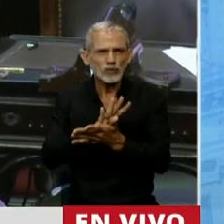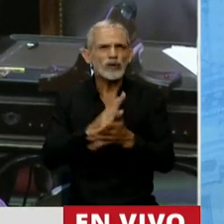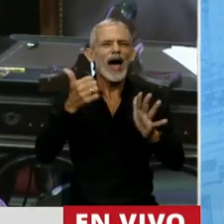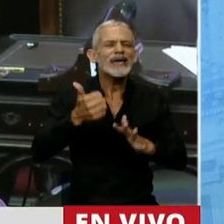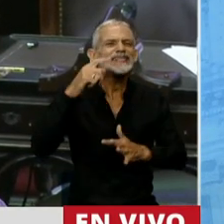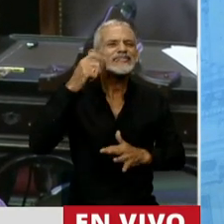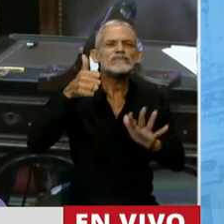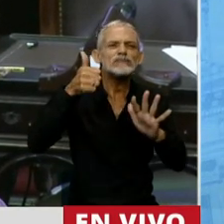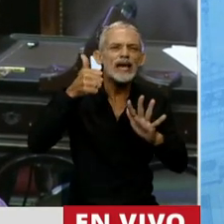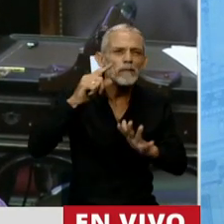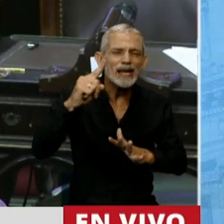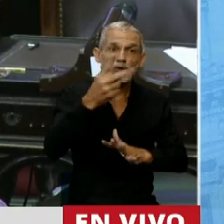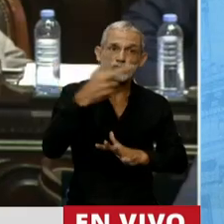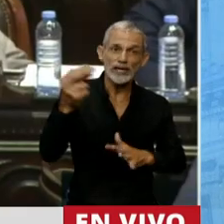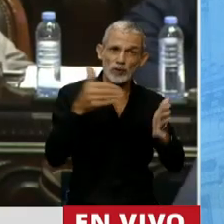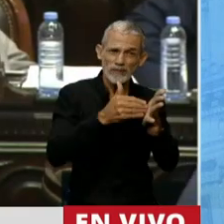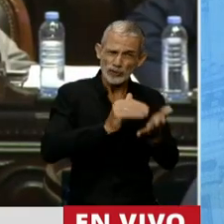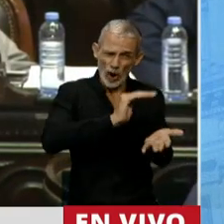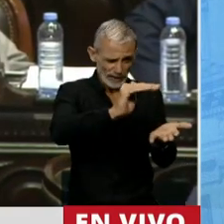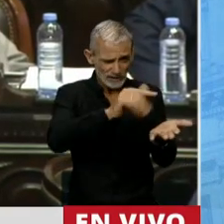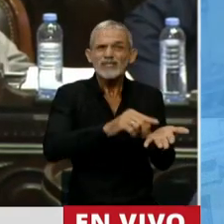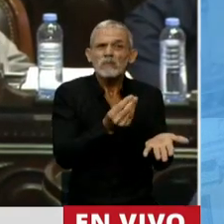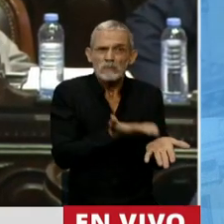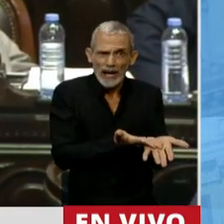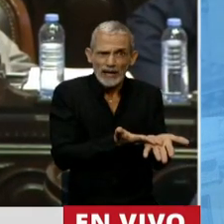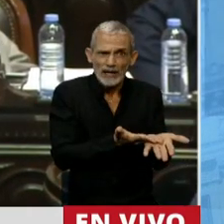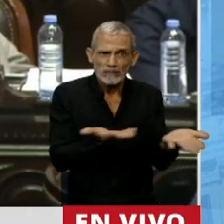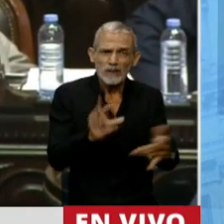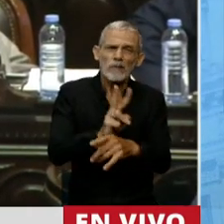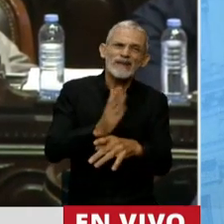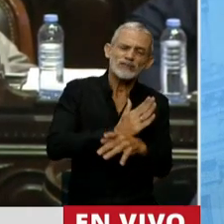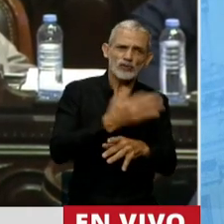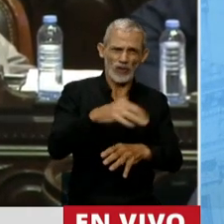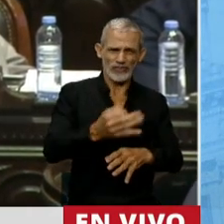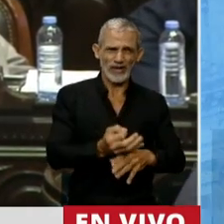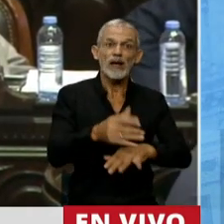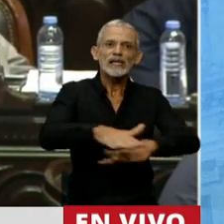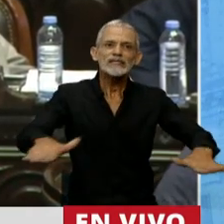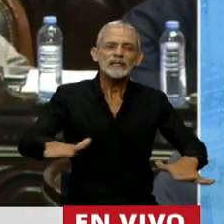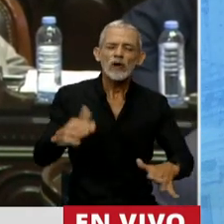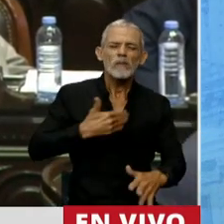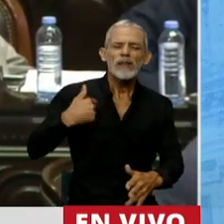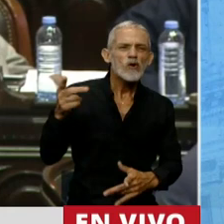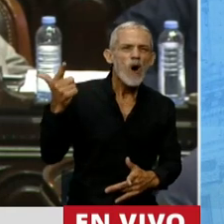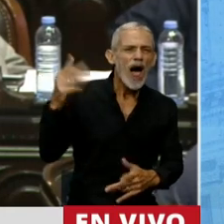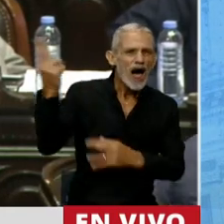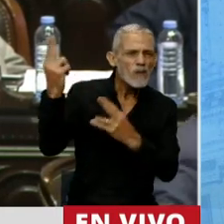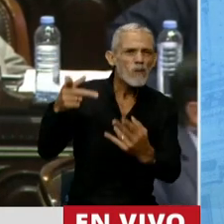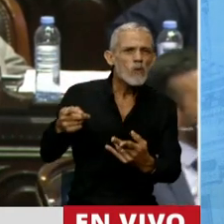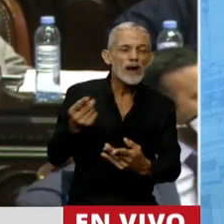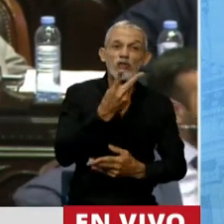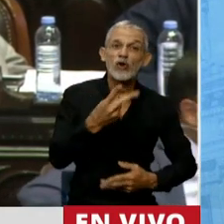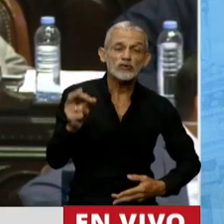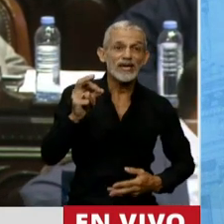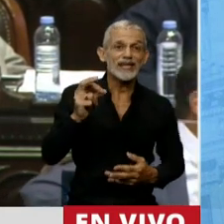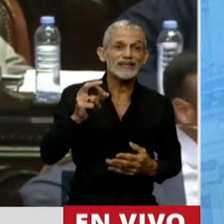6.200 millones y no lo usan para prevenir? ¿Sabe cuántos niños se quedan sin madre este año?